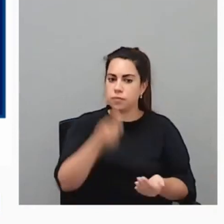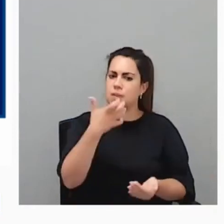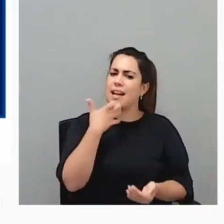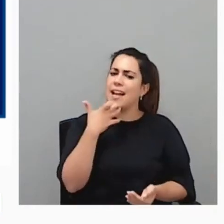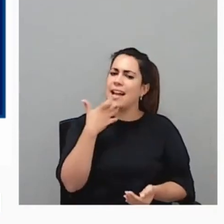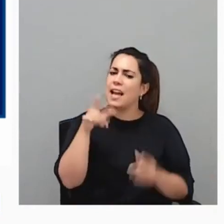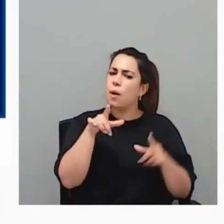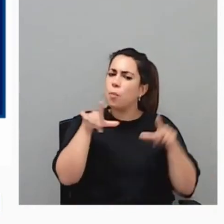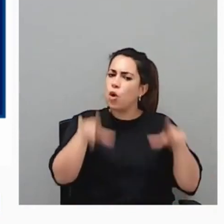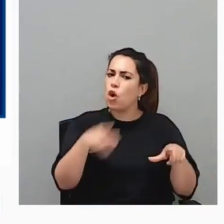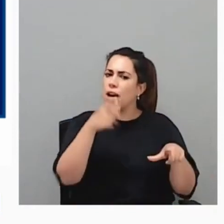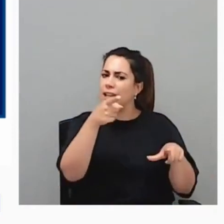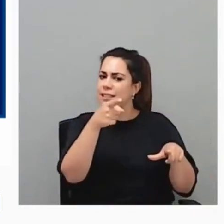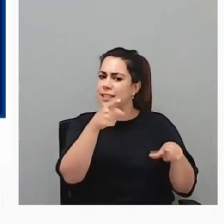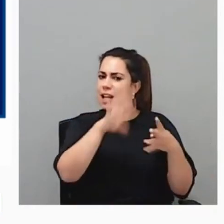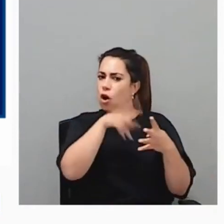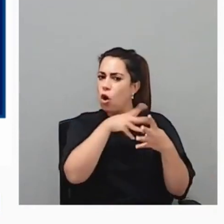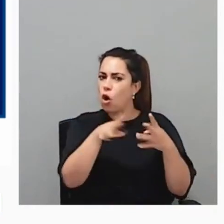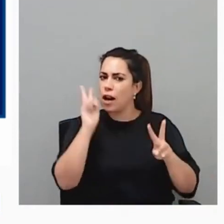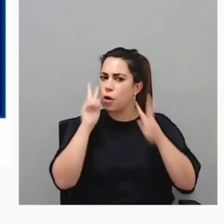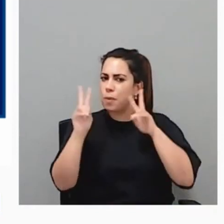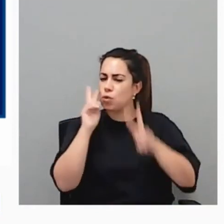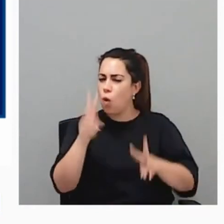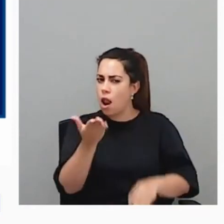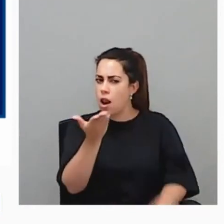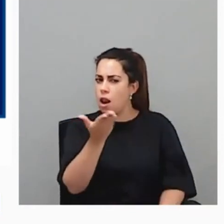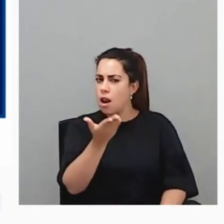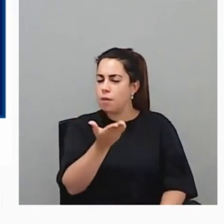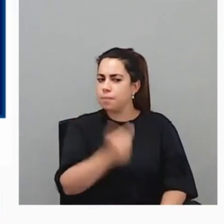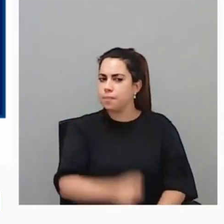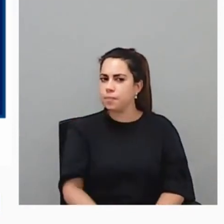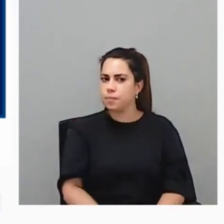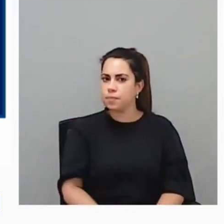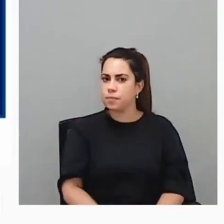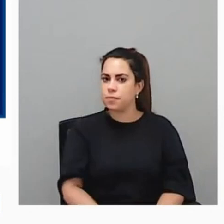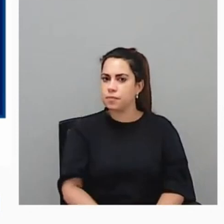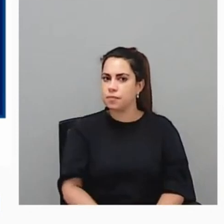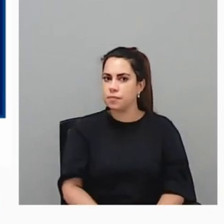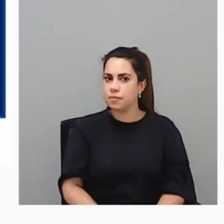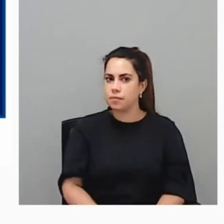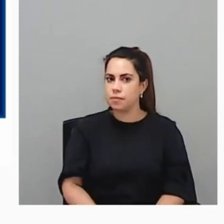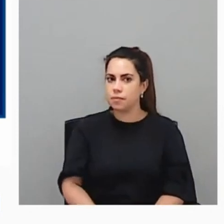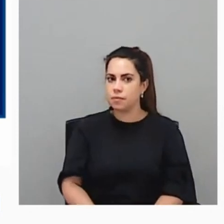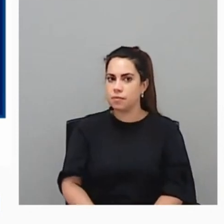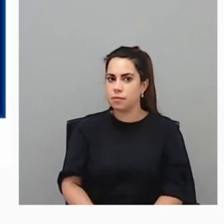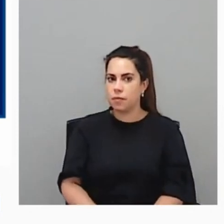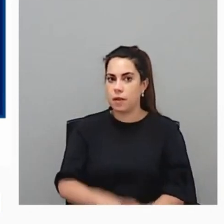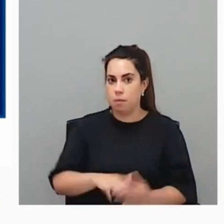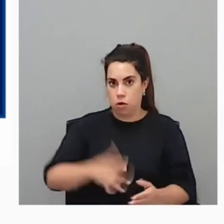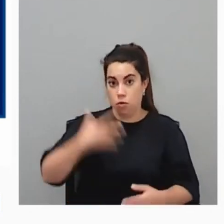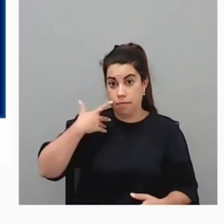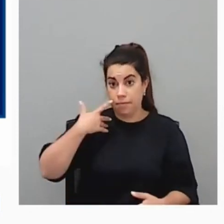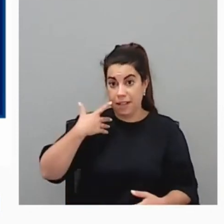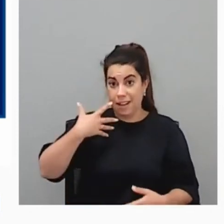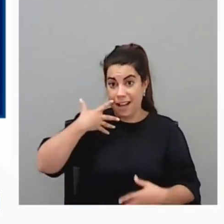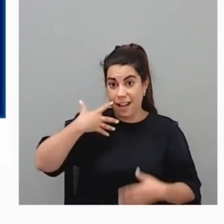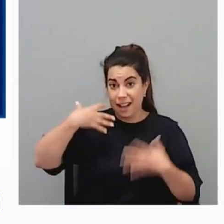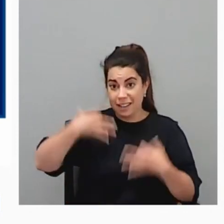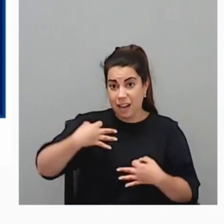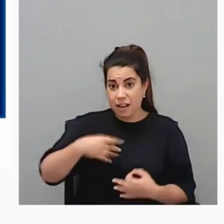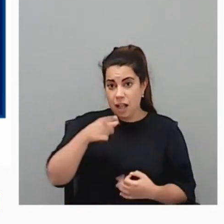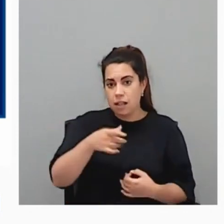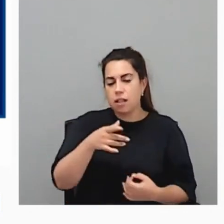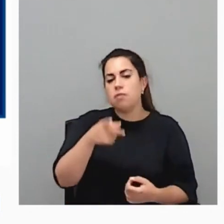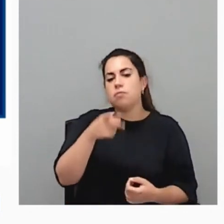el horario visual puesto y originalmente se colocó allí para un niño que tenía muchas dificultades